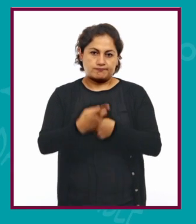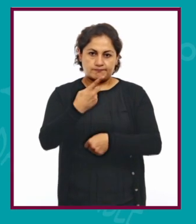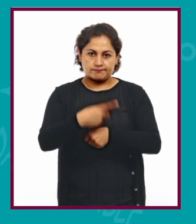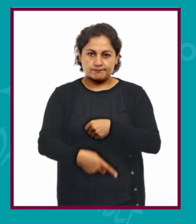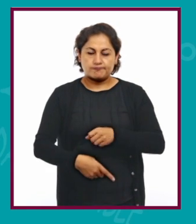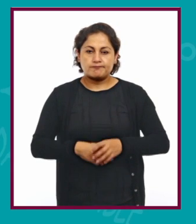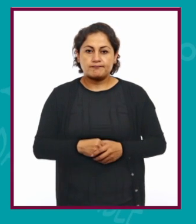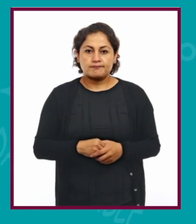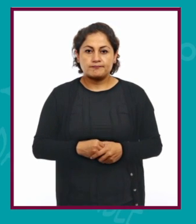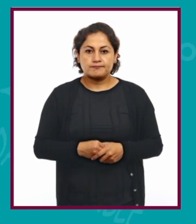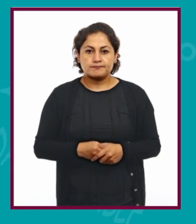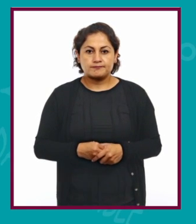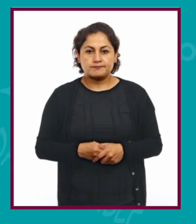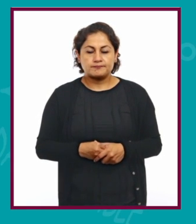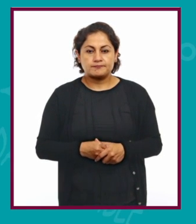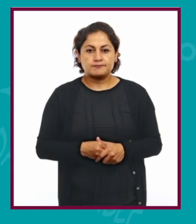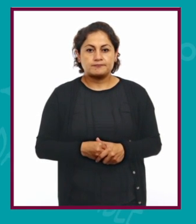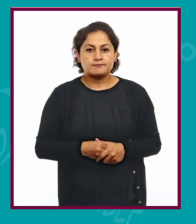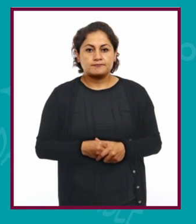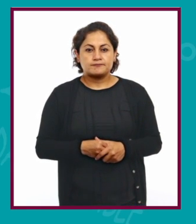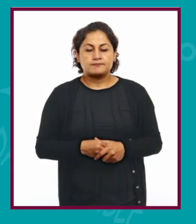nosotros.